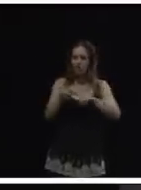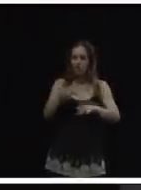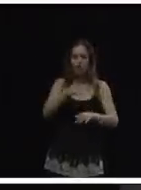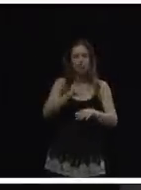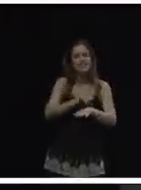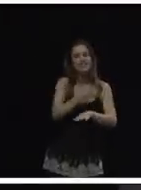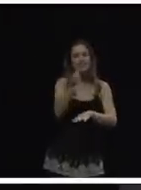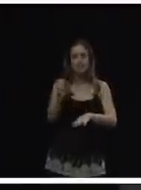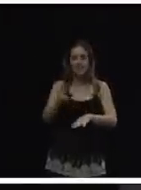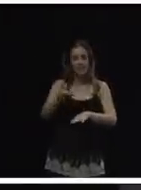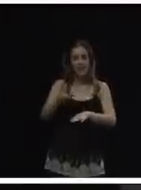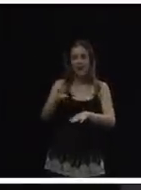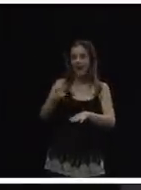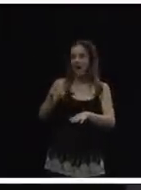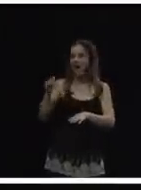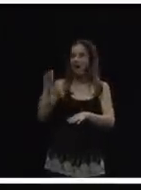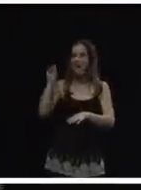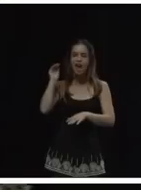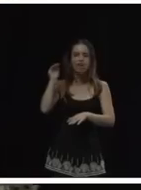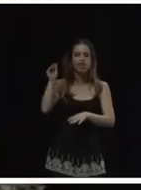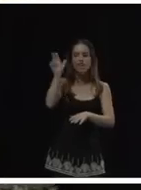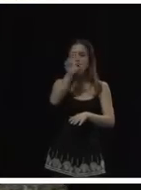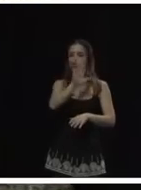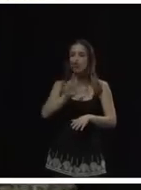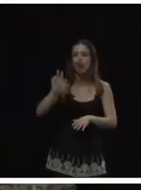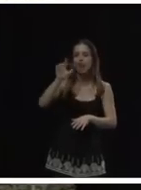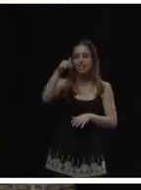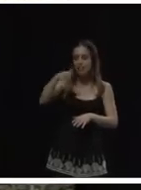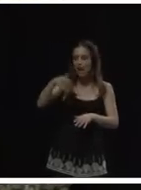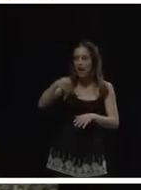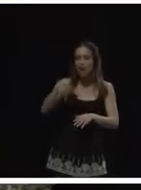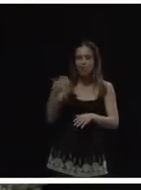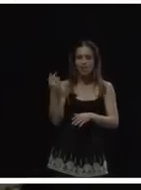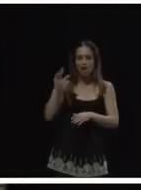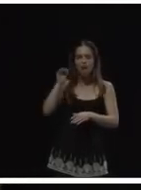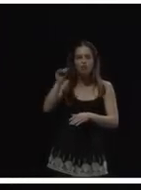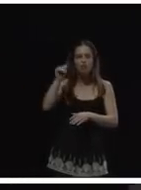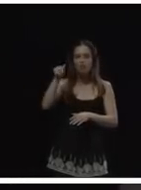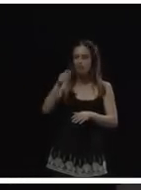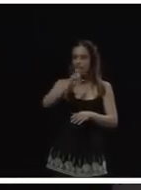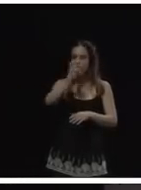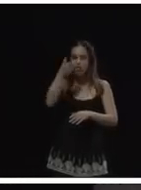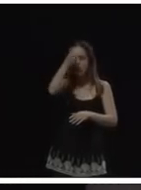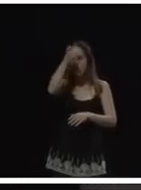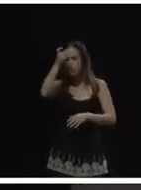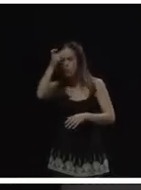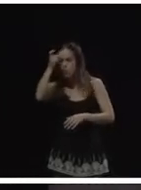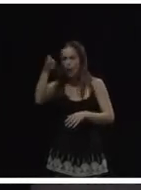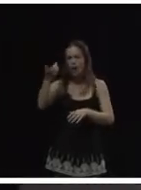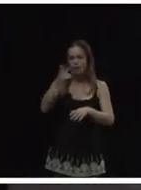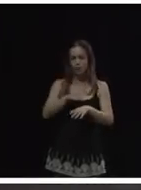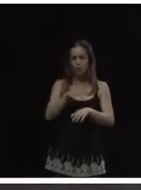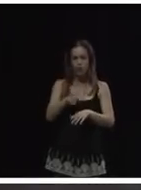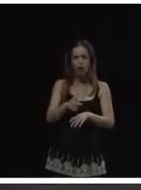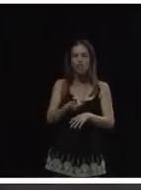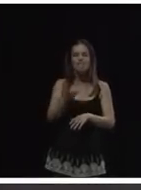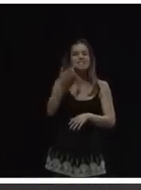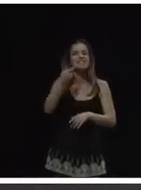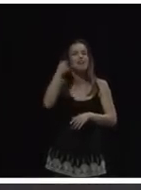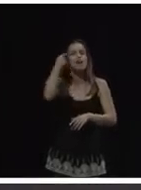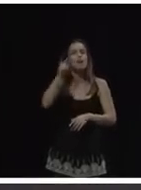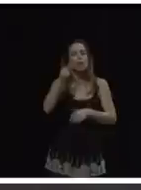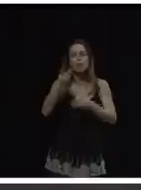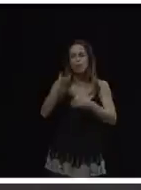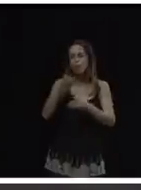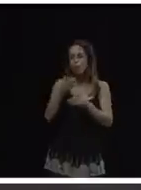las nacionalidades, con sensibilidad a la identidad de los pueblos. Y sabemos que en este movimiento se va a abrir una puerta a la esperanza,